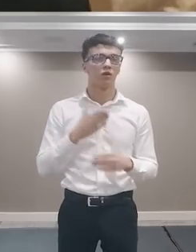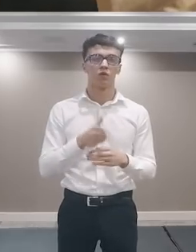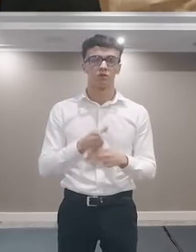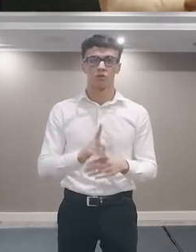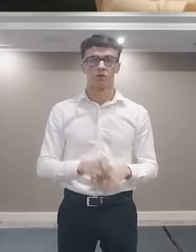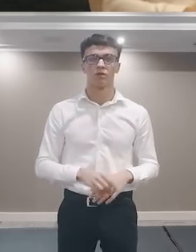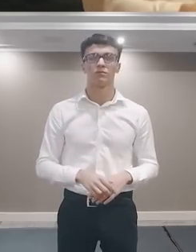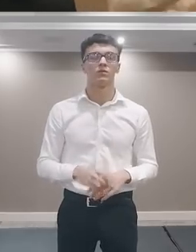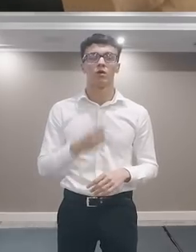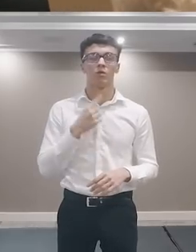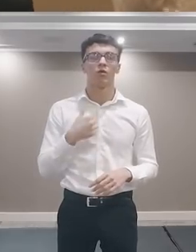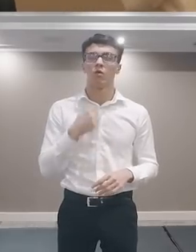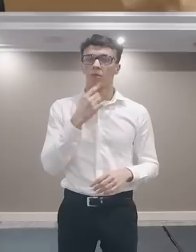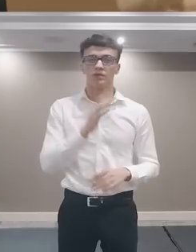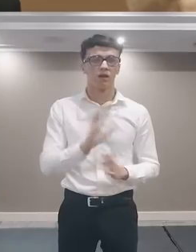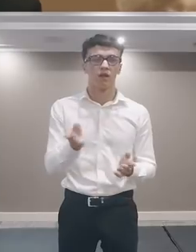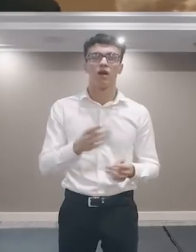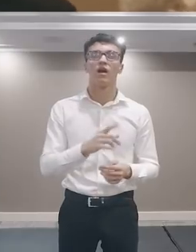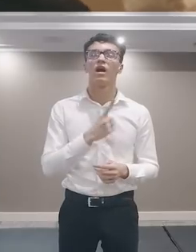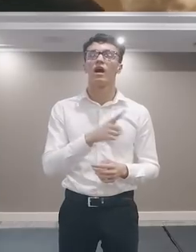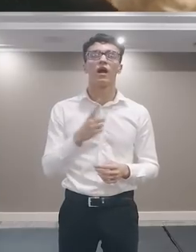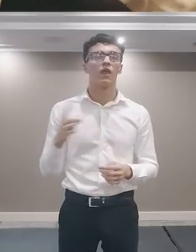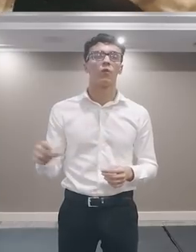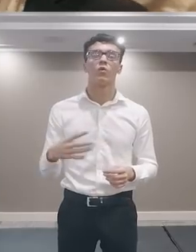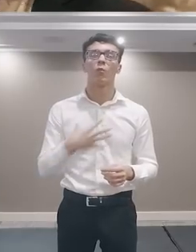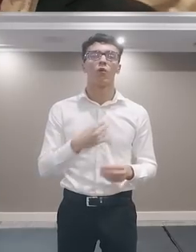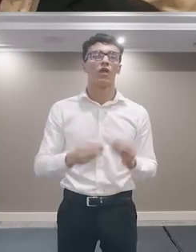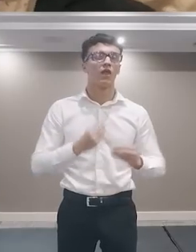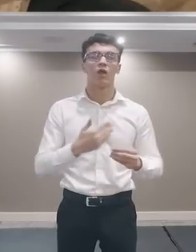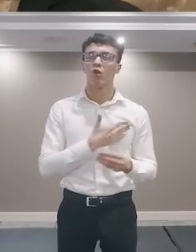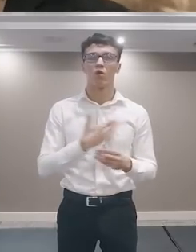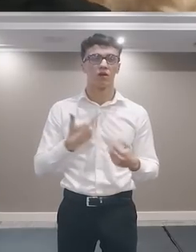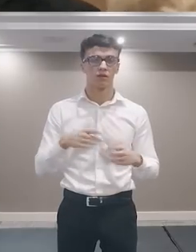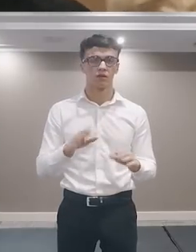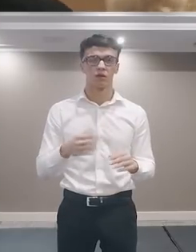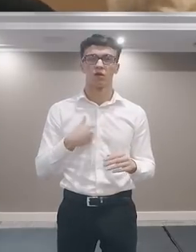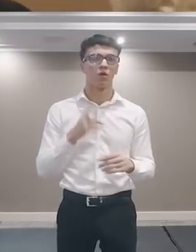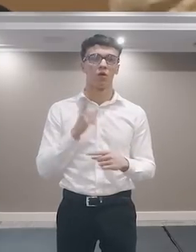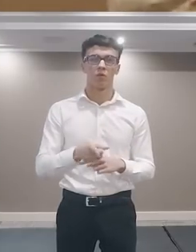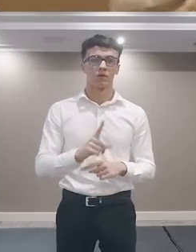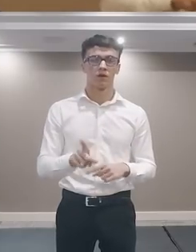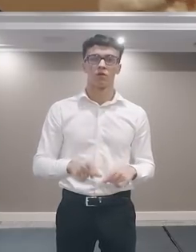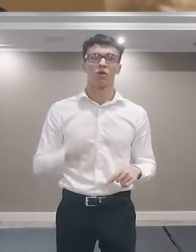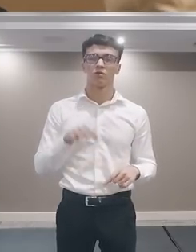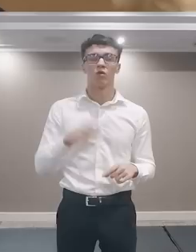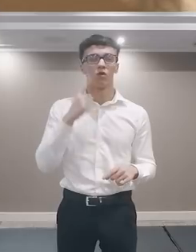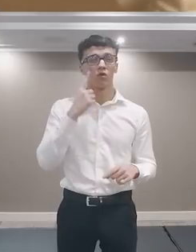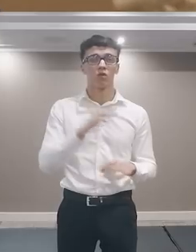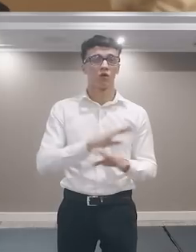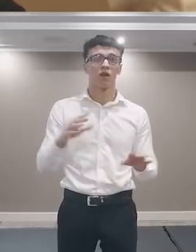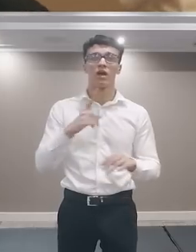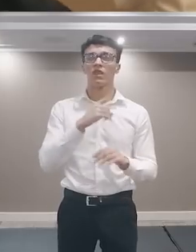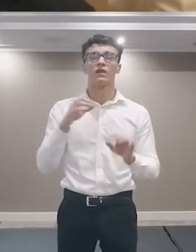hace lo que quiere vuelvo a decir nuestra labor es que entendáis esto va a ser conocido mundialmente es conocida mundialmente estamos en más de